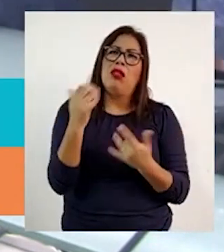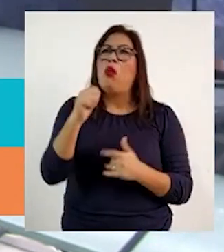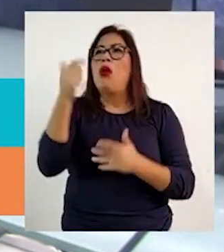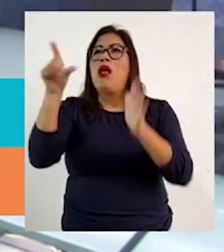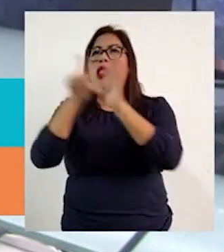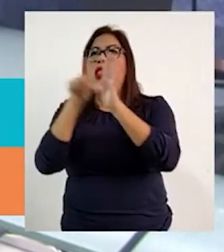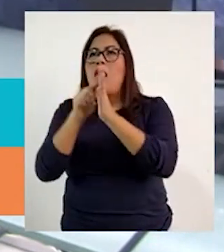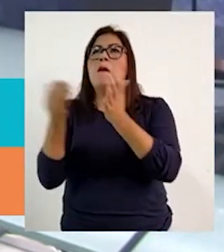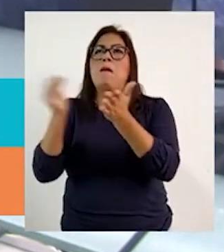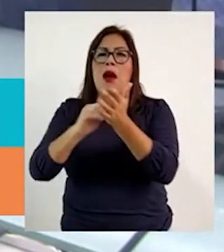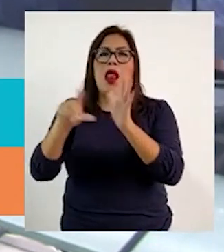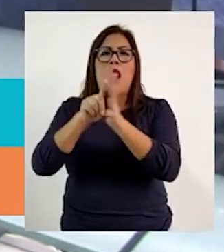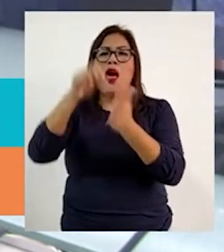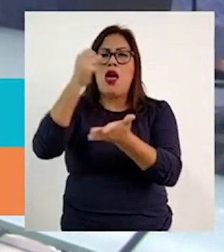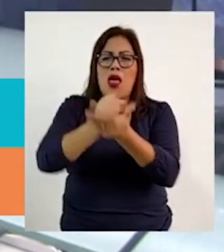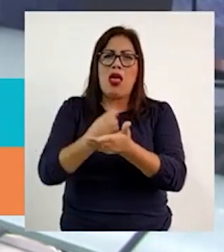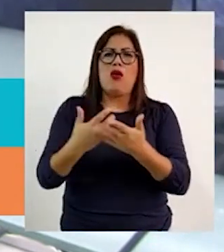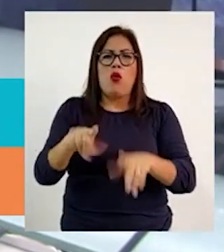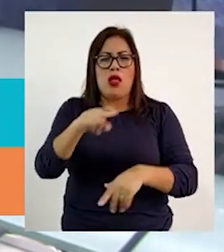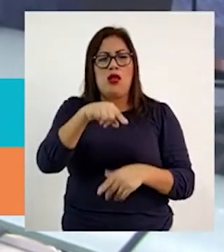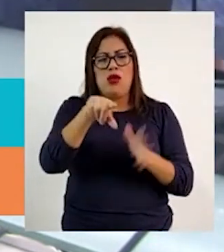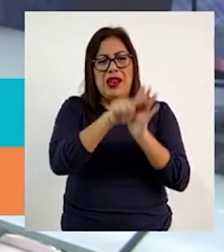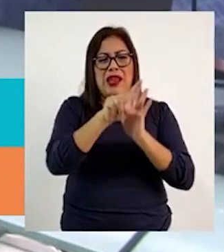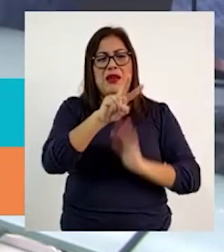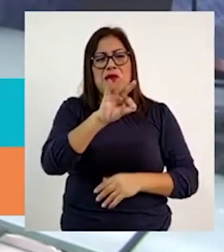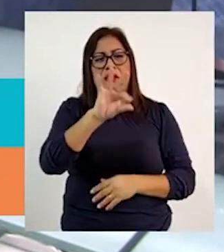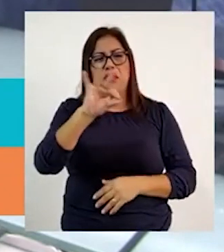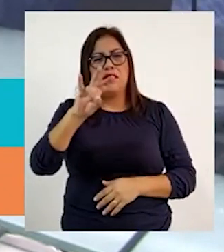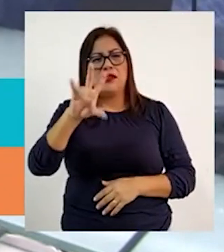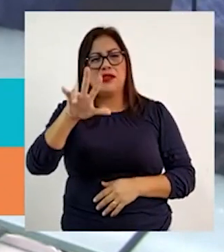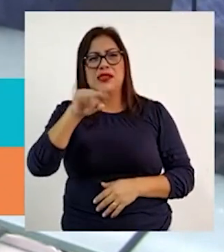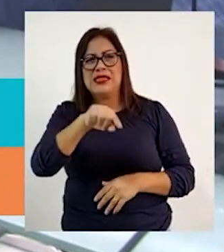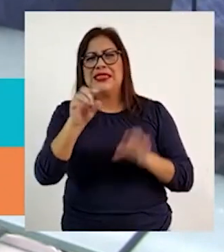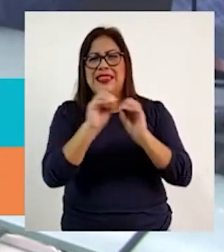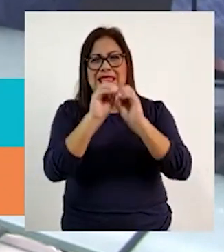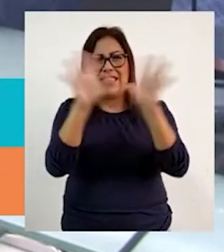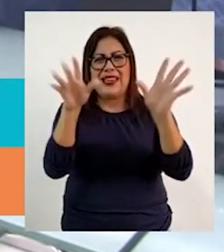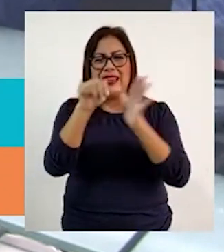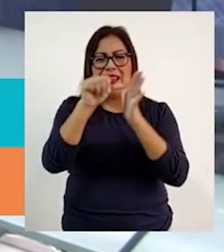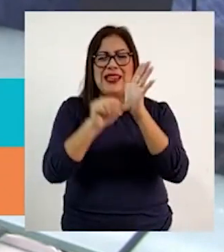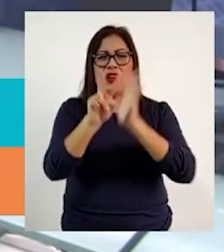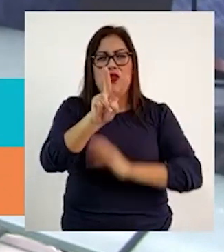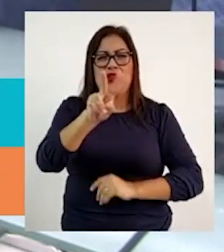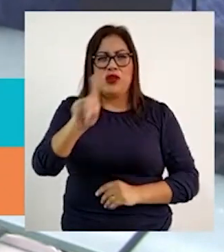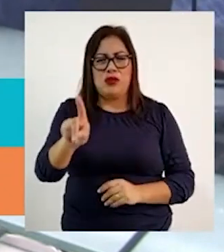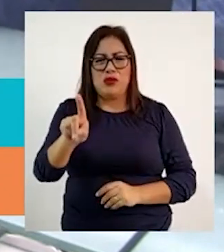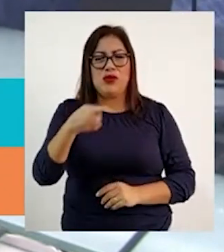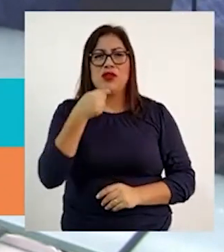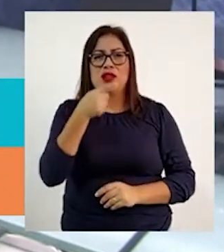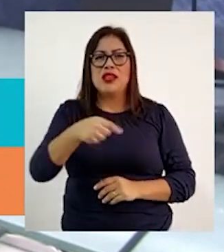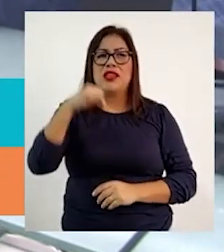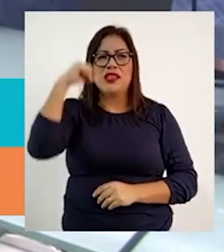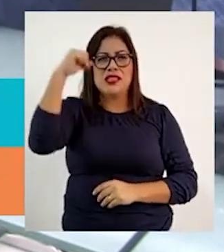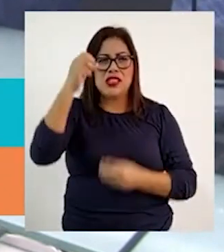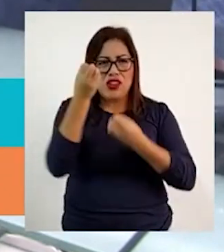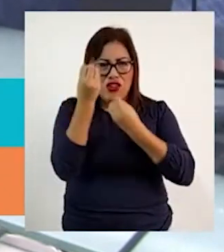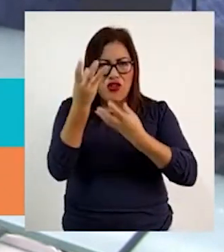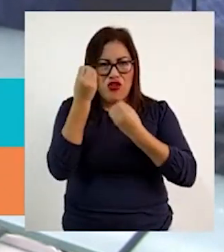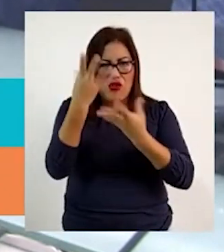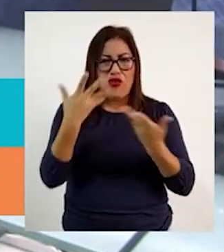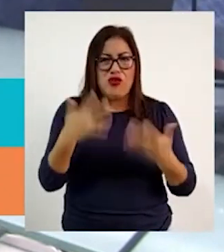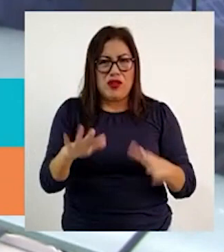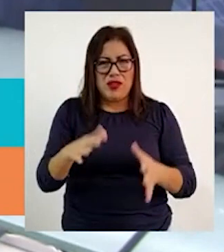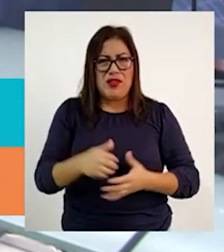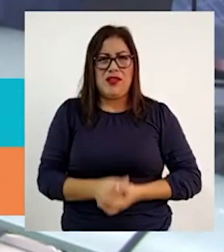leyes cuando en la 29.973 está clarito. Artículo 21. Derecho a la información accesible. Si yo